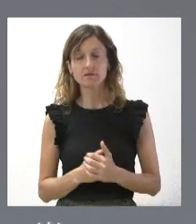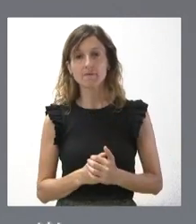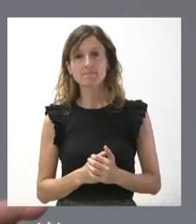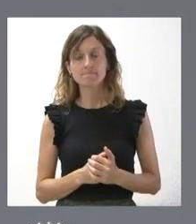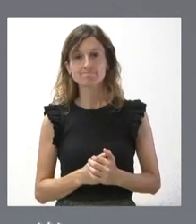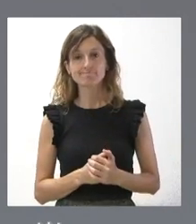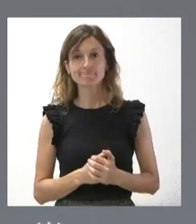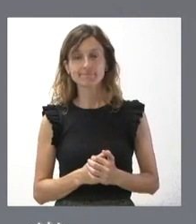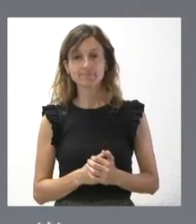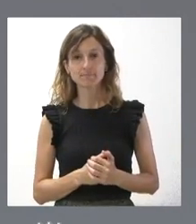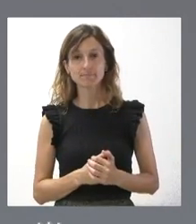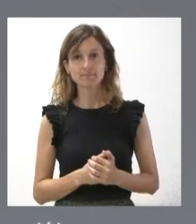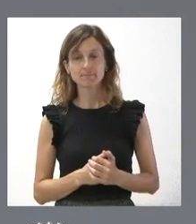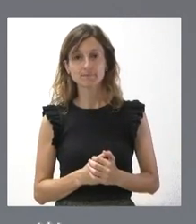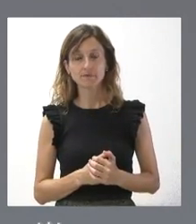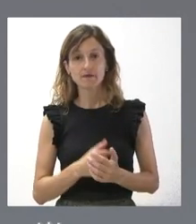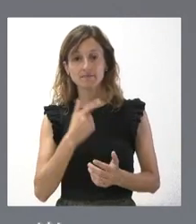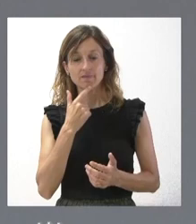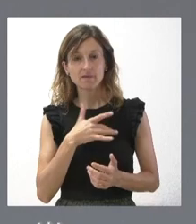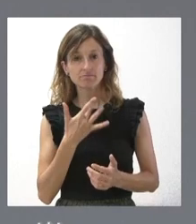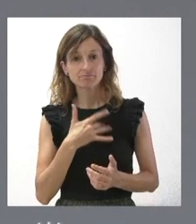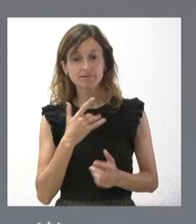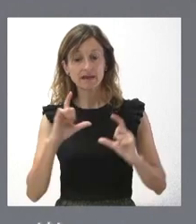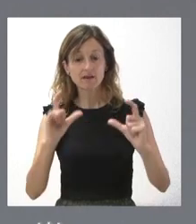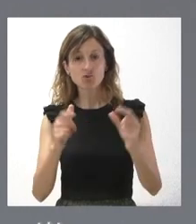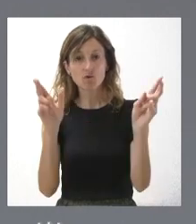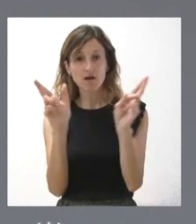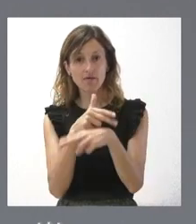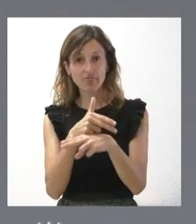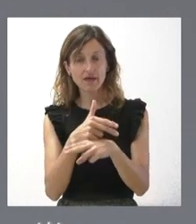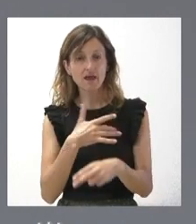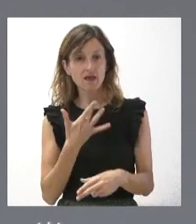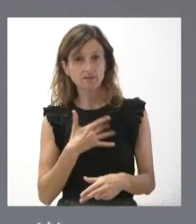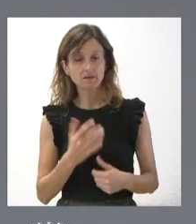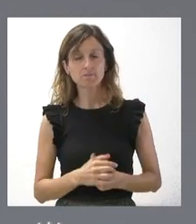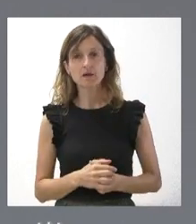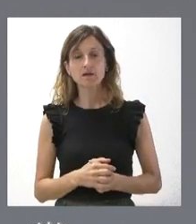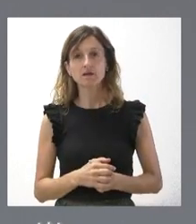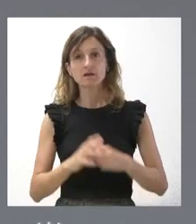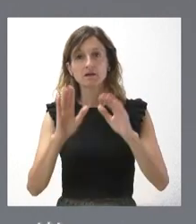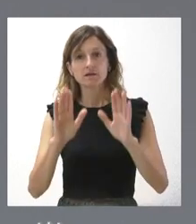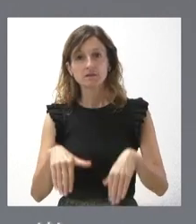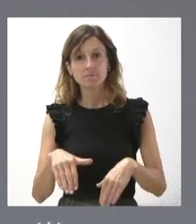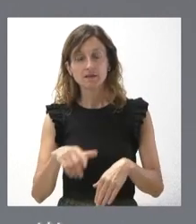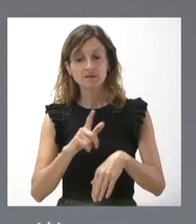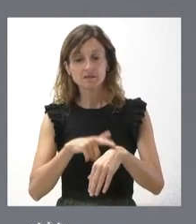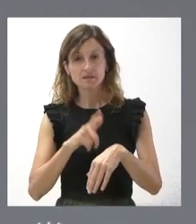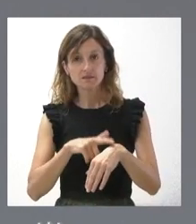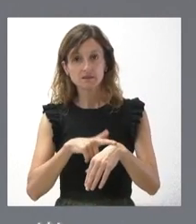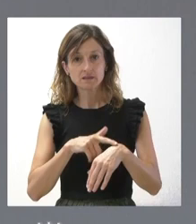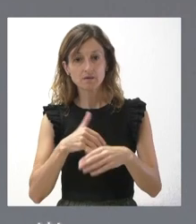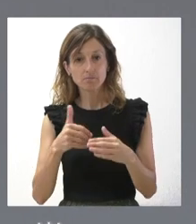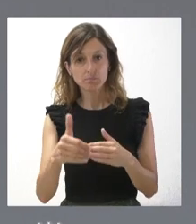encuentros, lamentamos que se cancelase aquella reunión y terminamos, el tiempo transcurrido aumenta